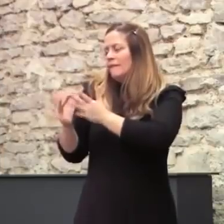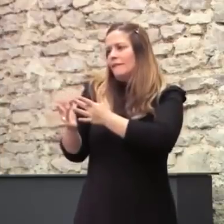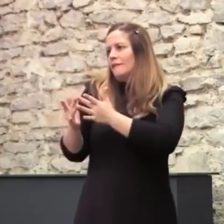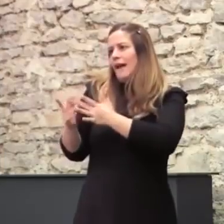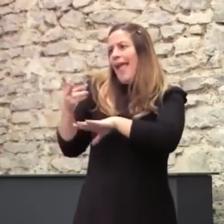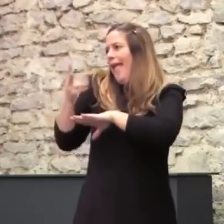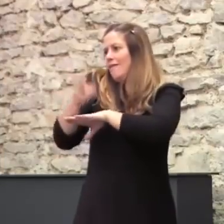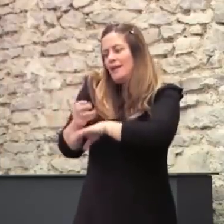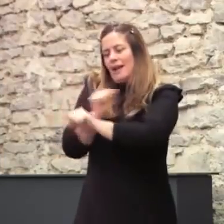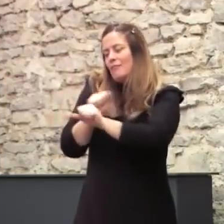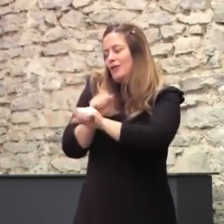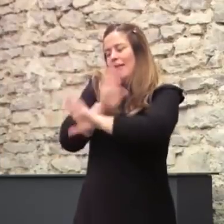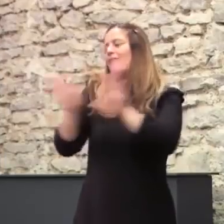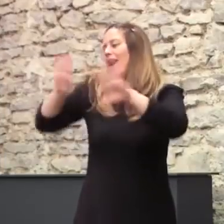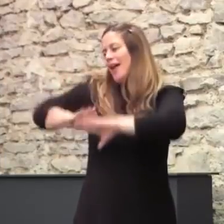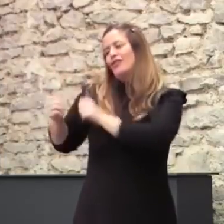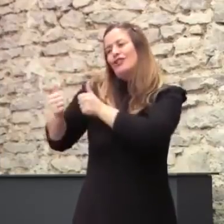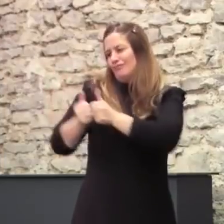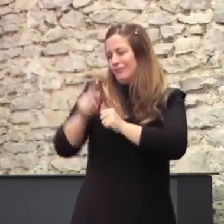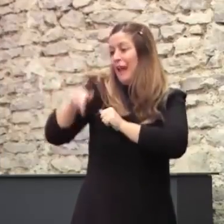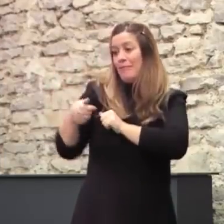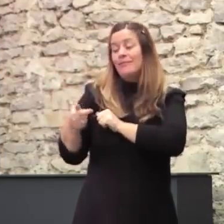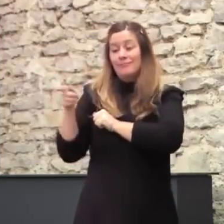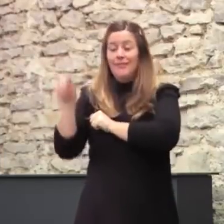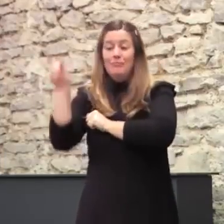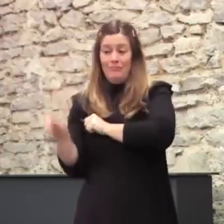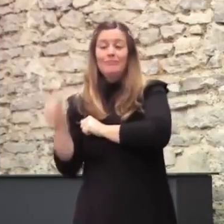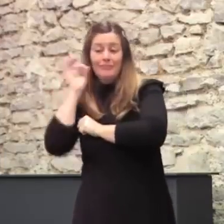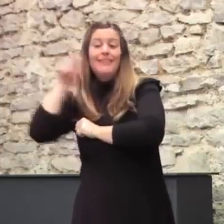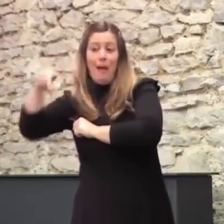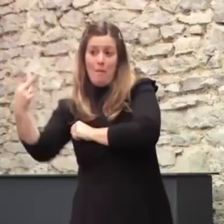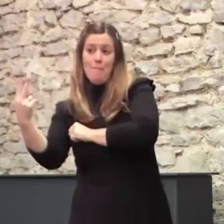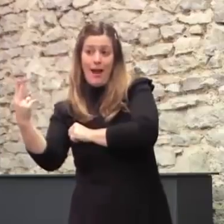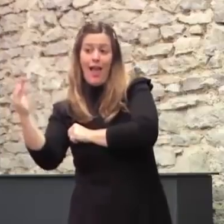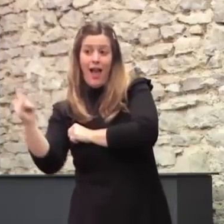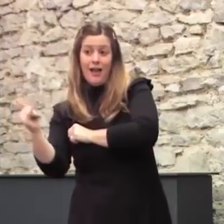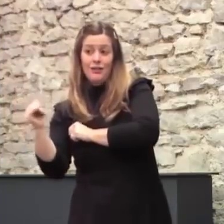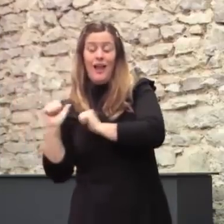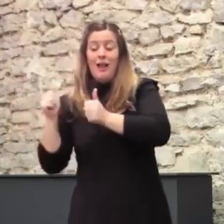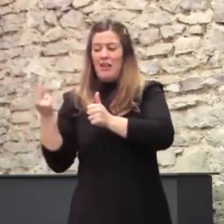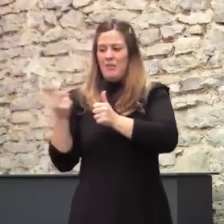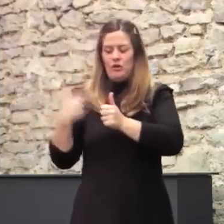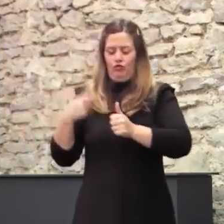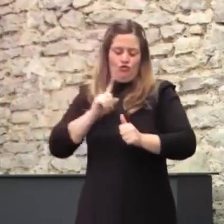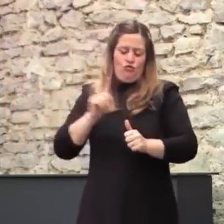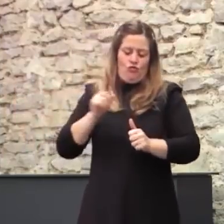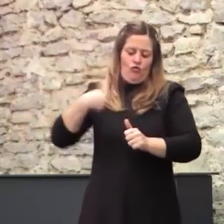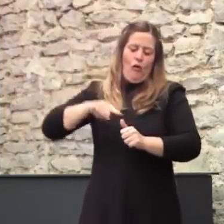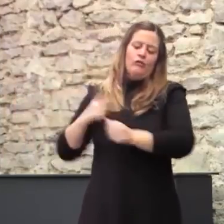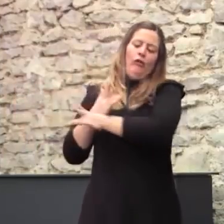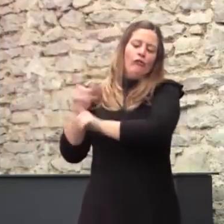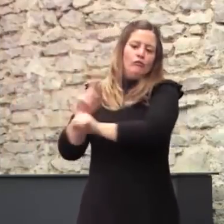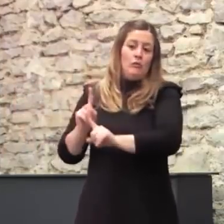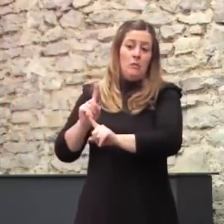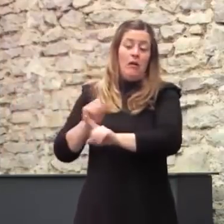juntos. Ella también tiene pareja, entonces, bueno, pues en principio negamos lo que nos había ocurrido, luego con el paso de los días